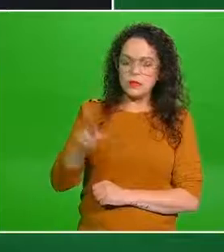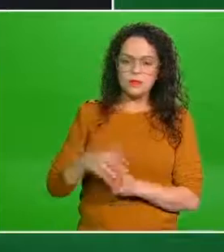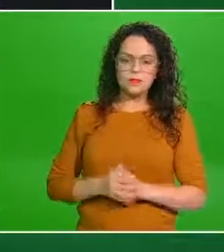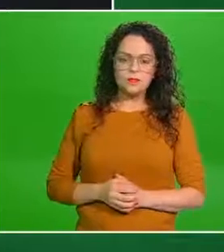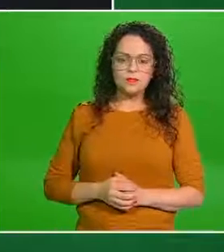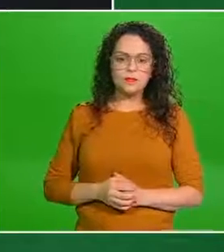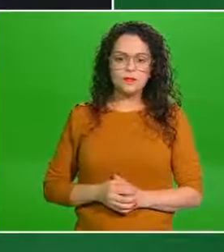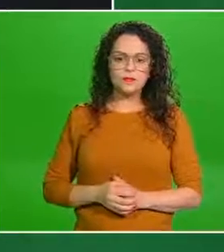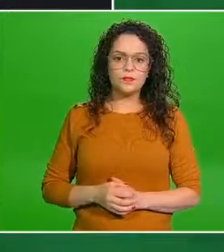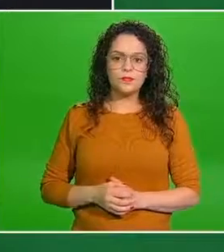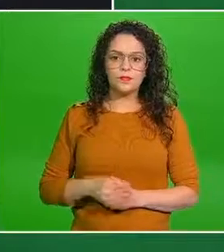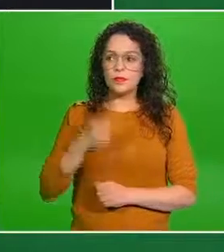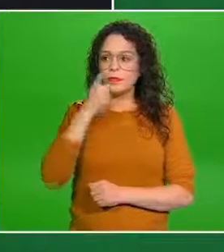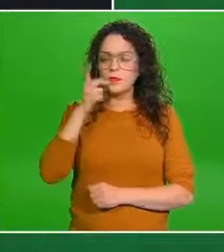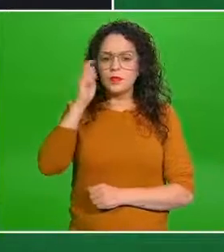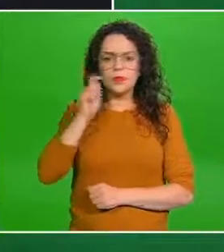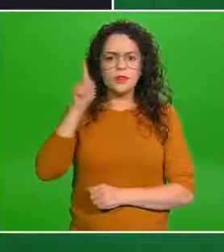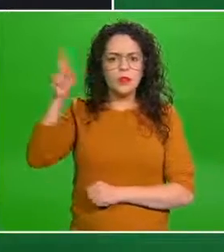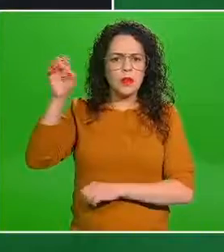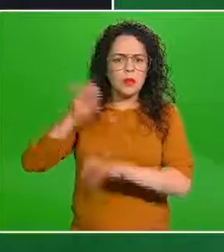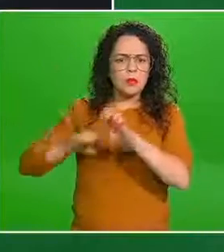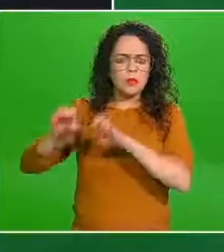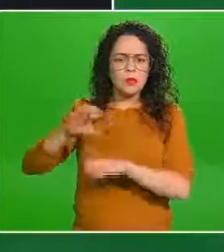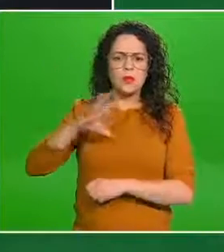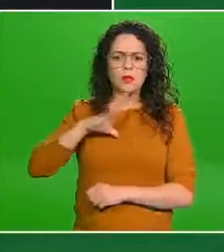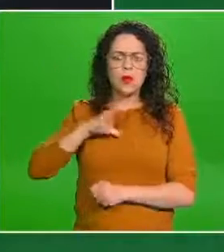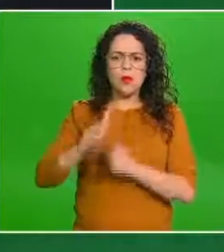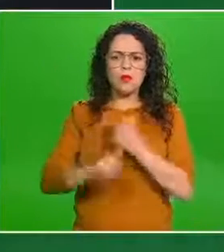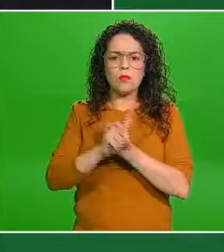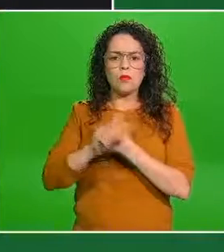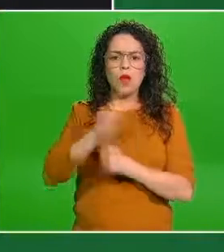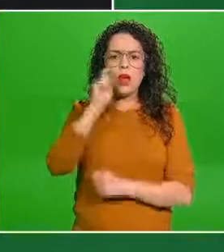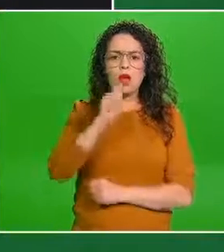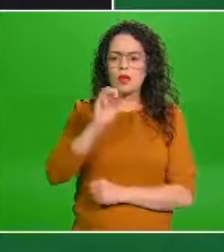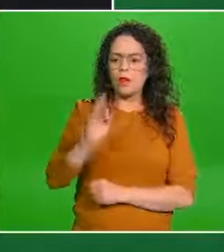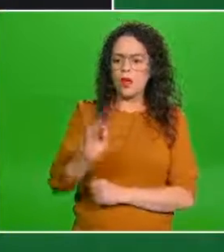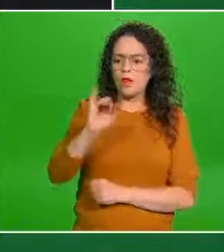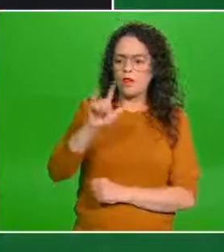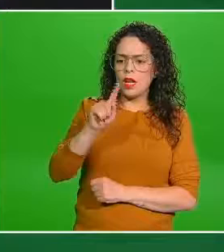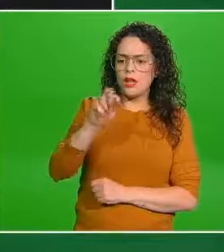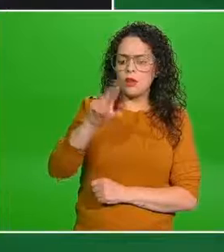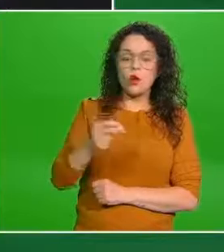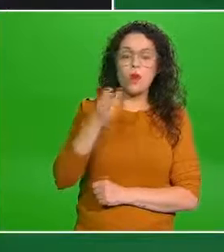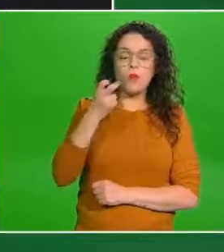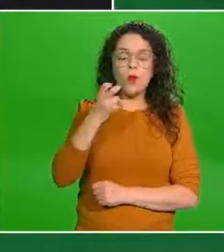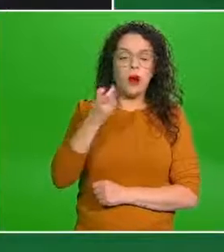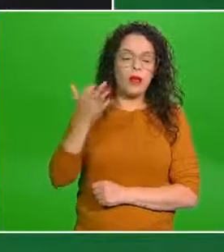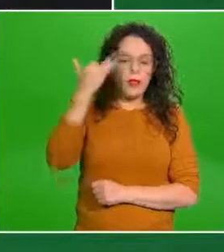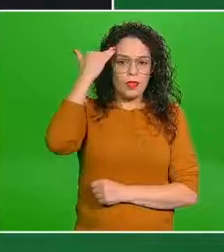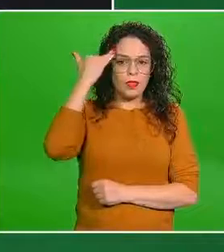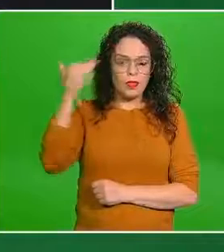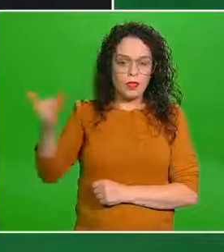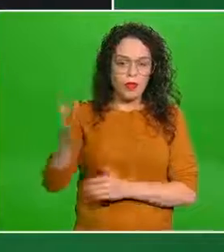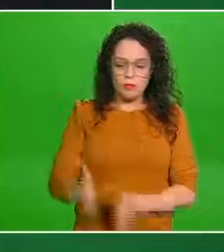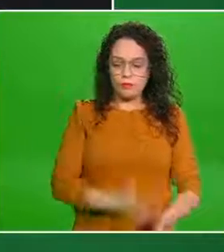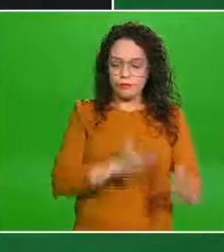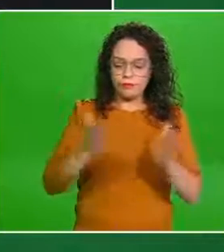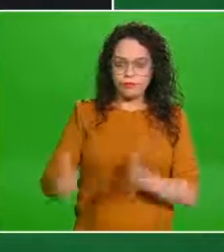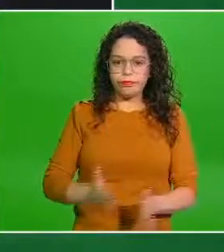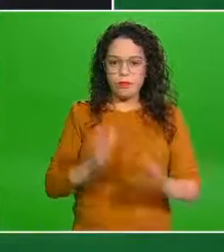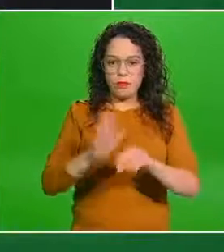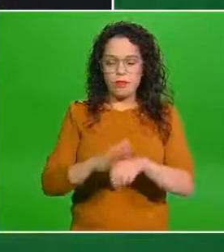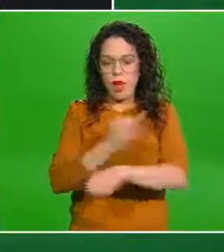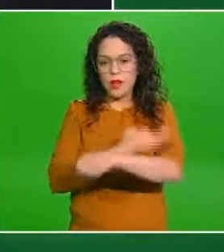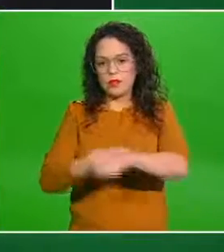semana que la planta tuvo un problema con la instalación de unos filtros y que por eso se retrasó el tiempo de operación y de